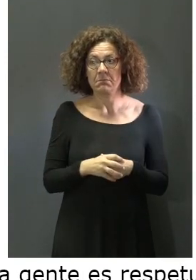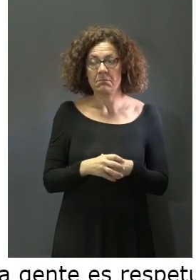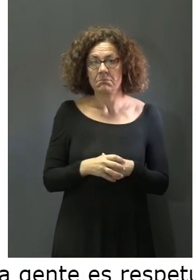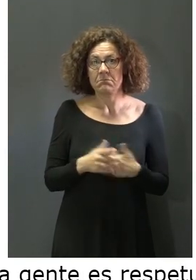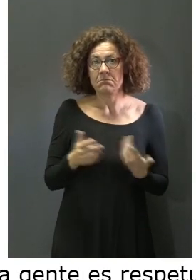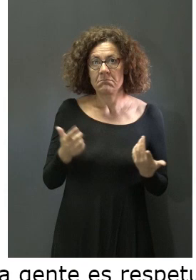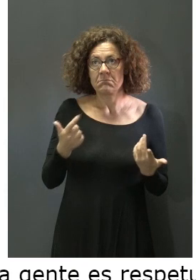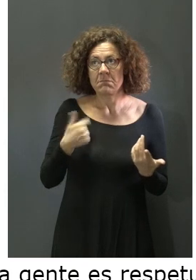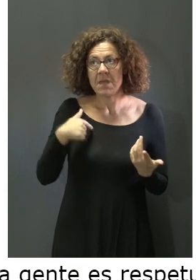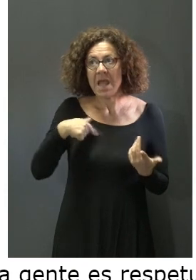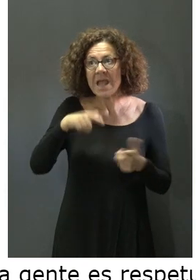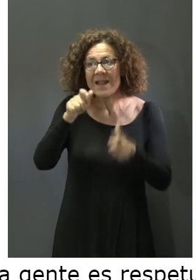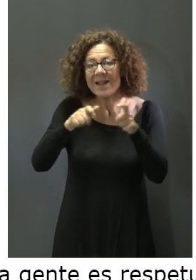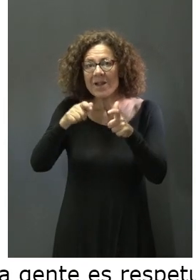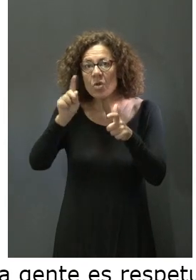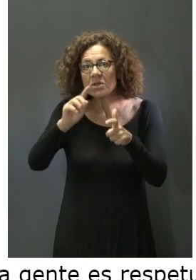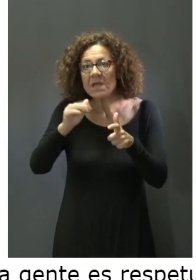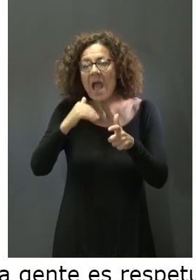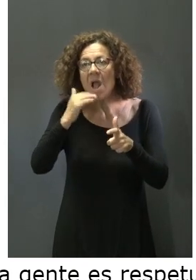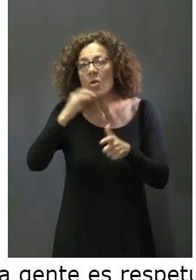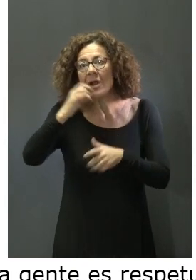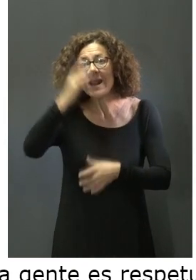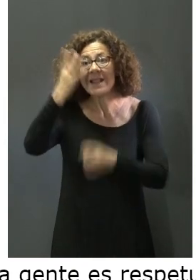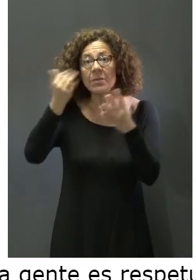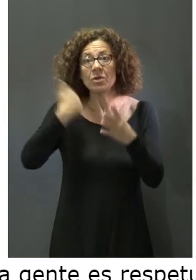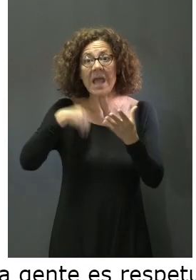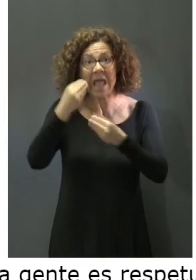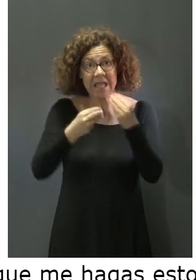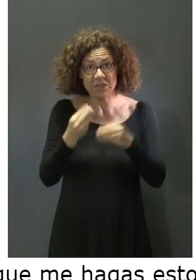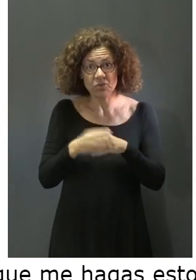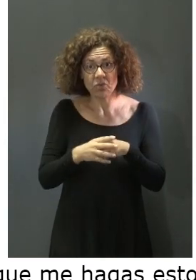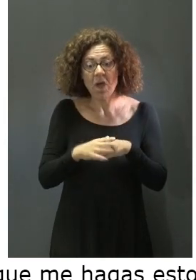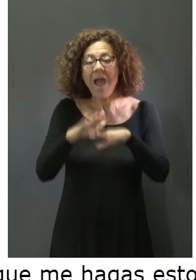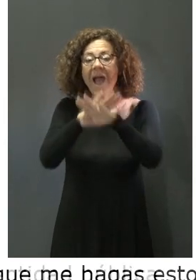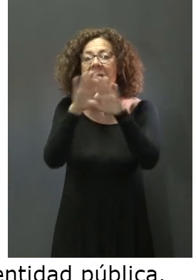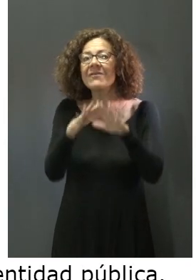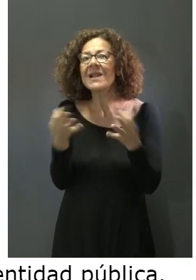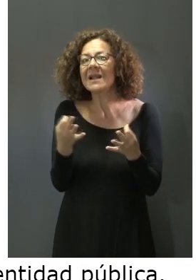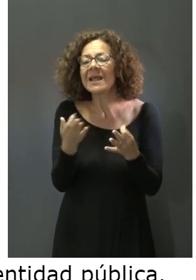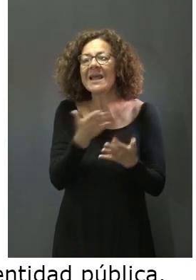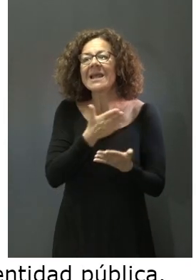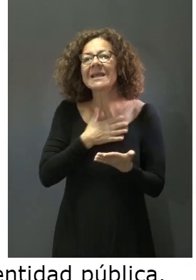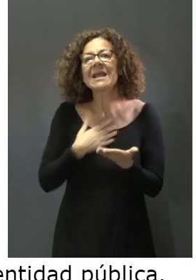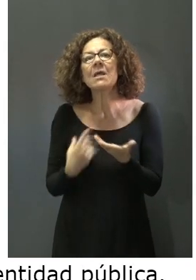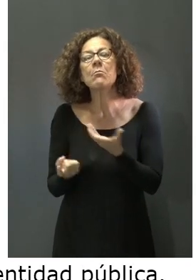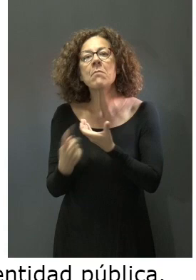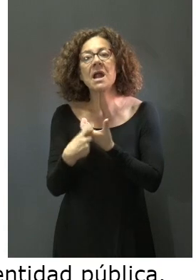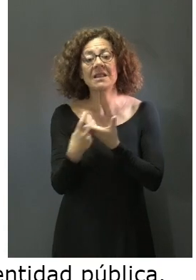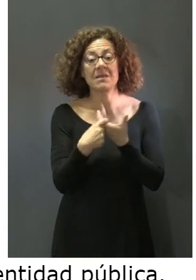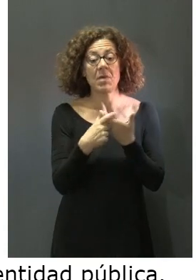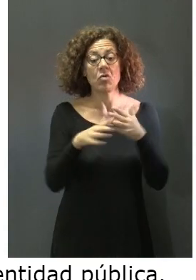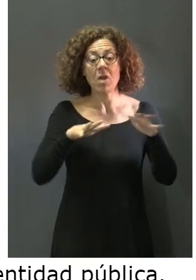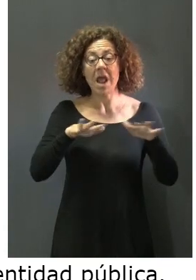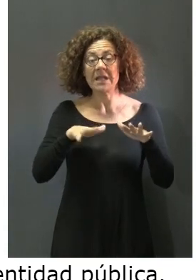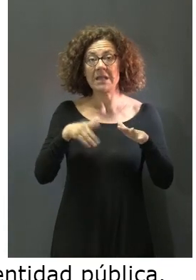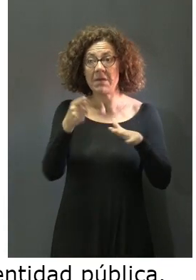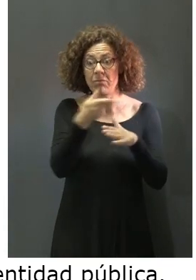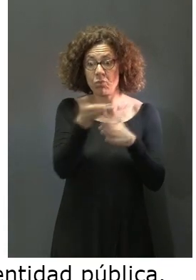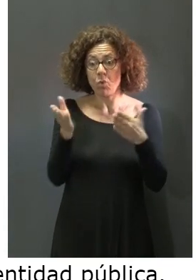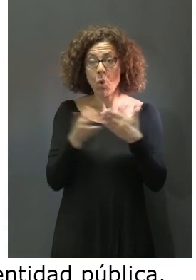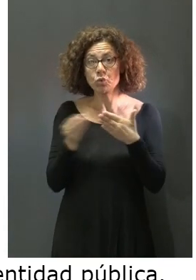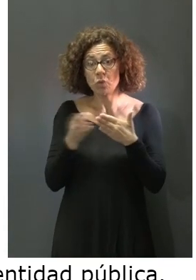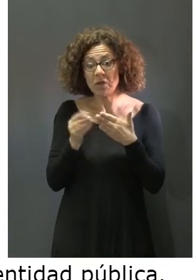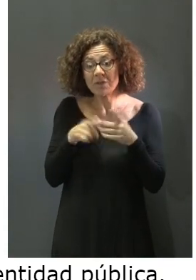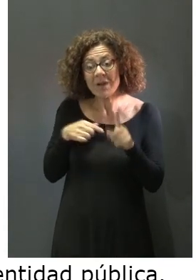como para inventar algo que no esté hecho. Al final lo que hace es buscar la participación activa de los usuarios que van a